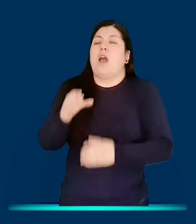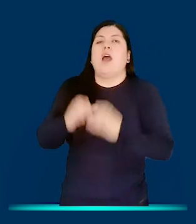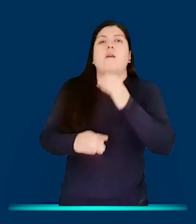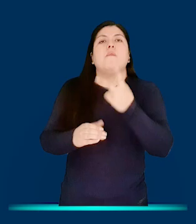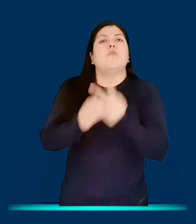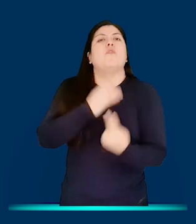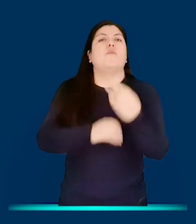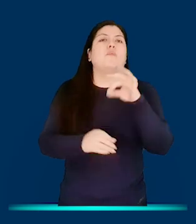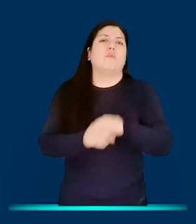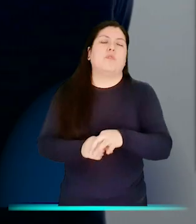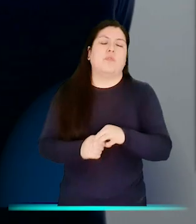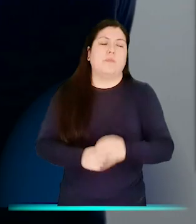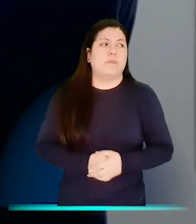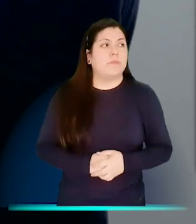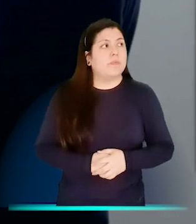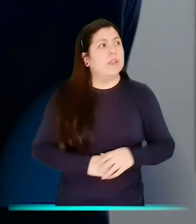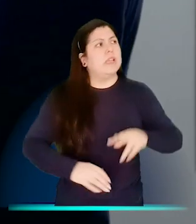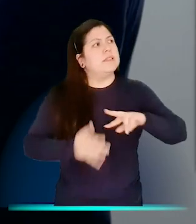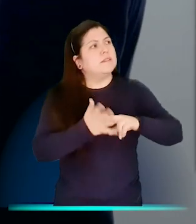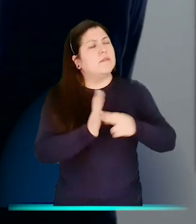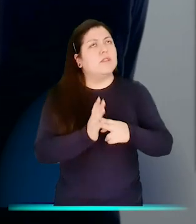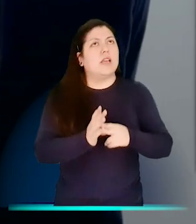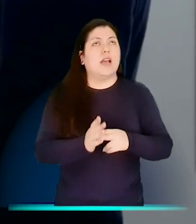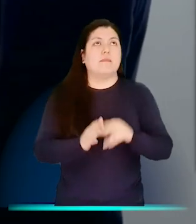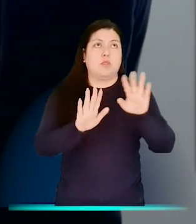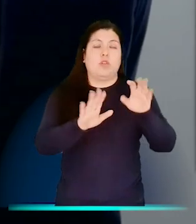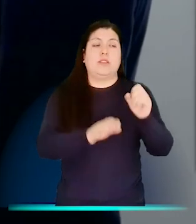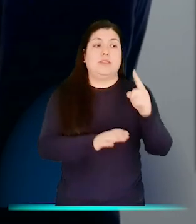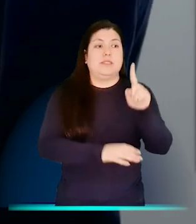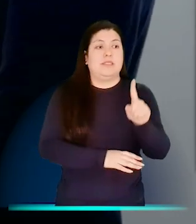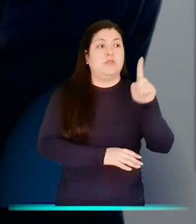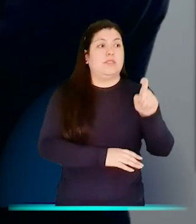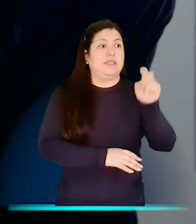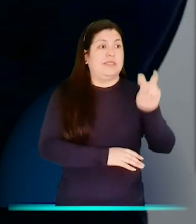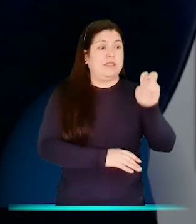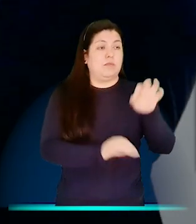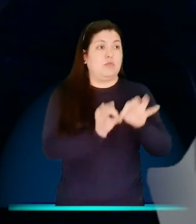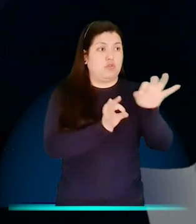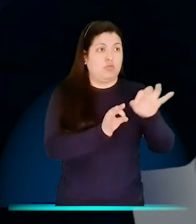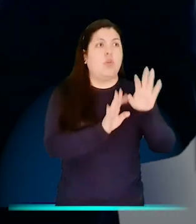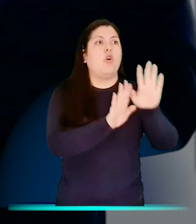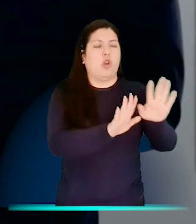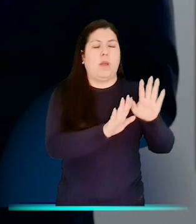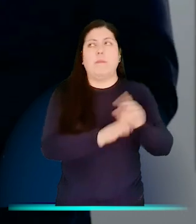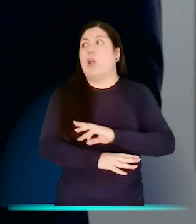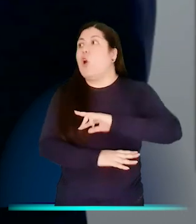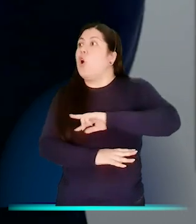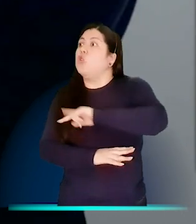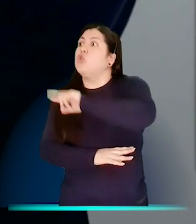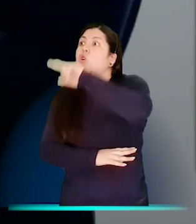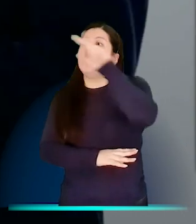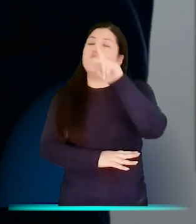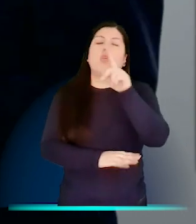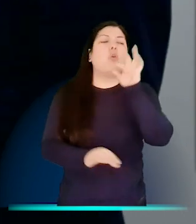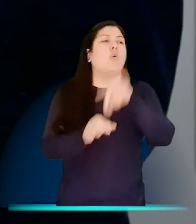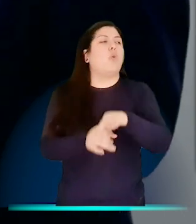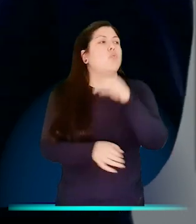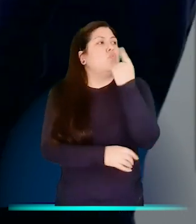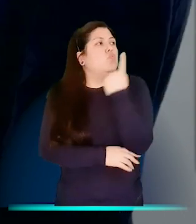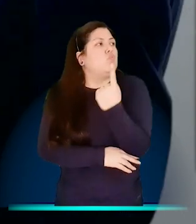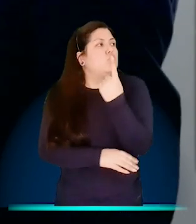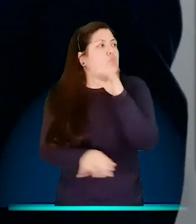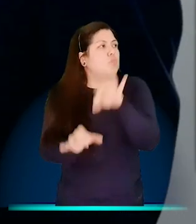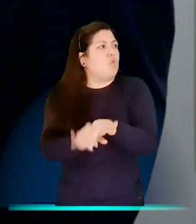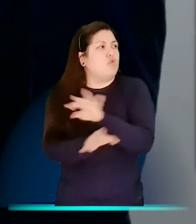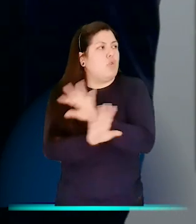de una corporación pública específica como lo es la Cámara de Representantes. Es decir, que en el resto del país los ciudadanos solamente